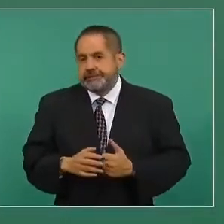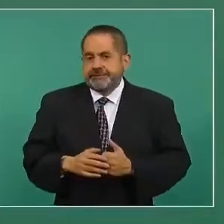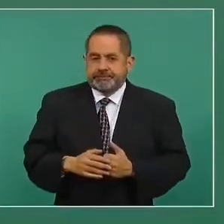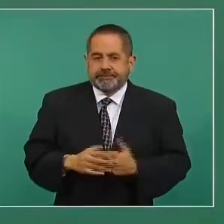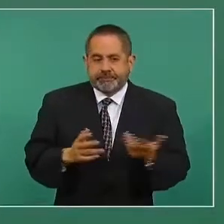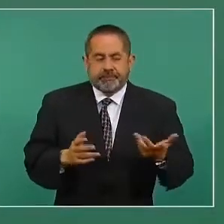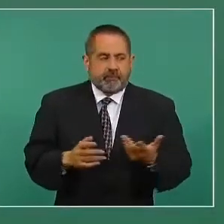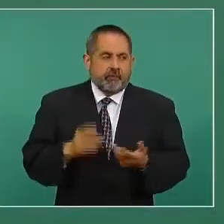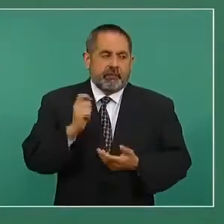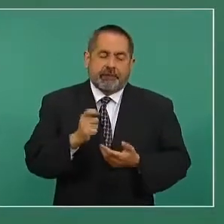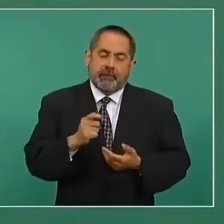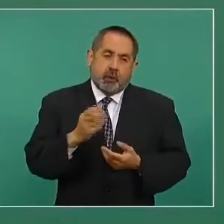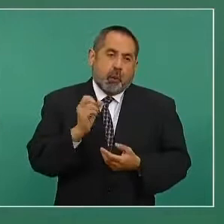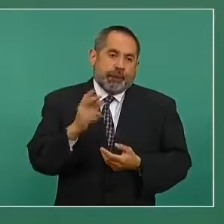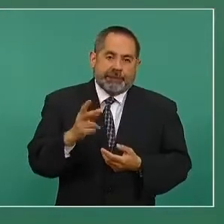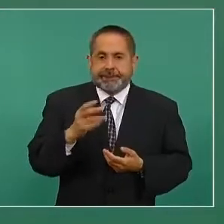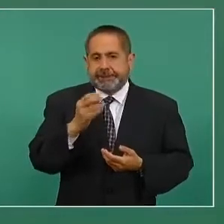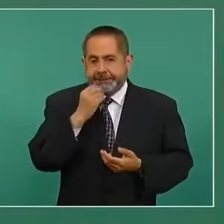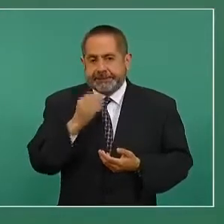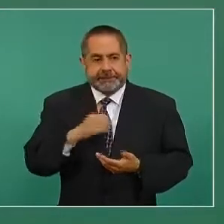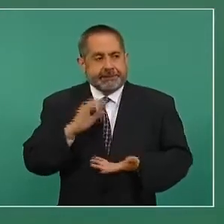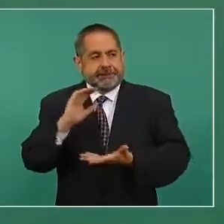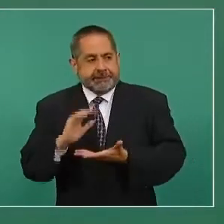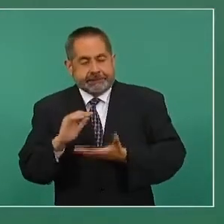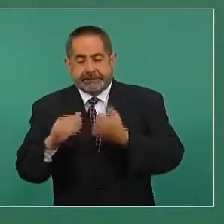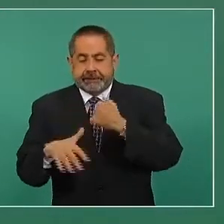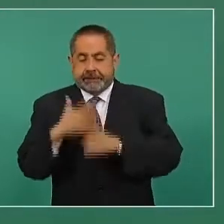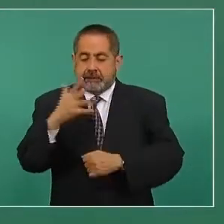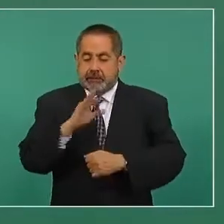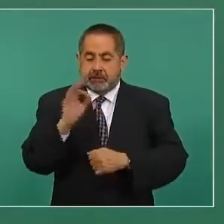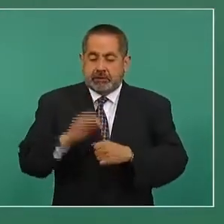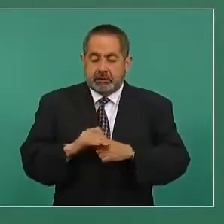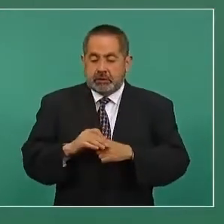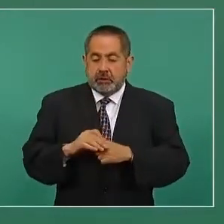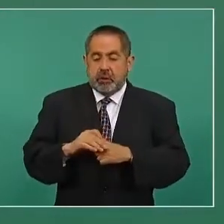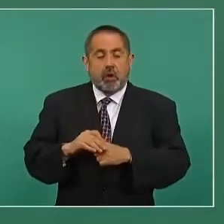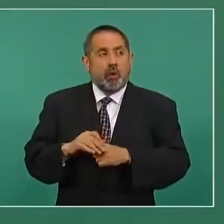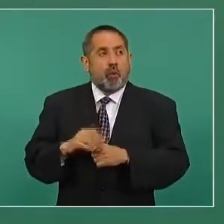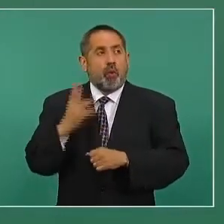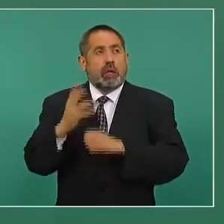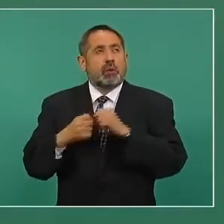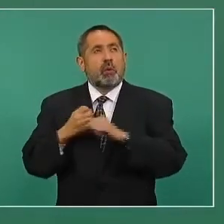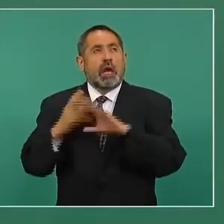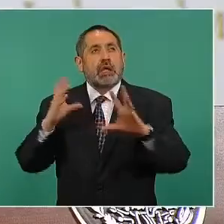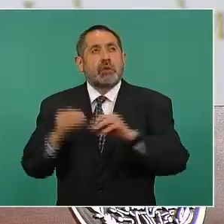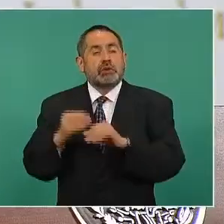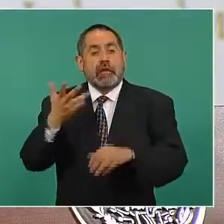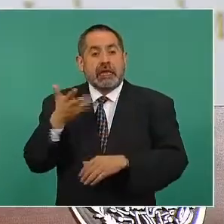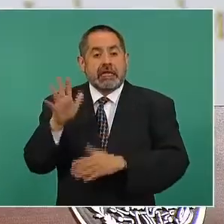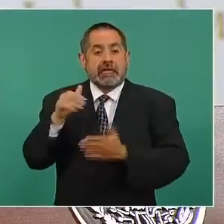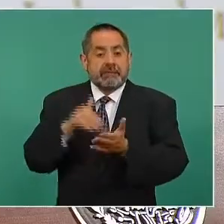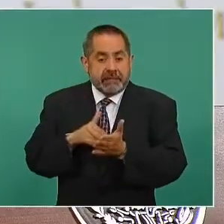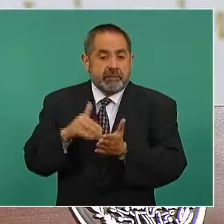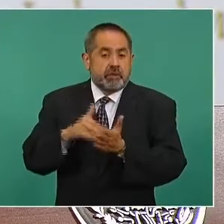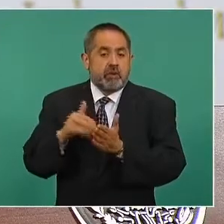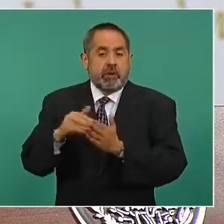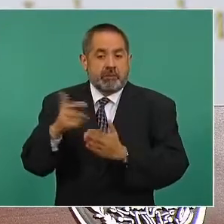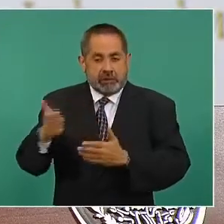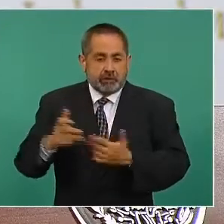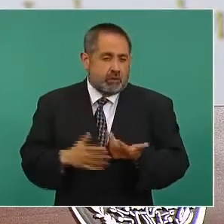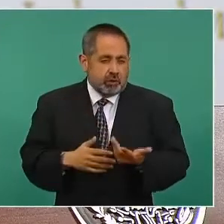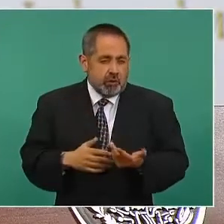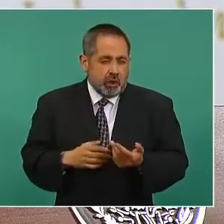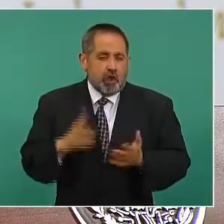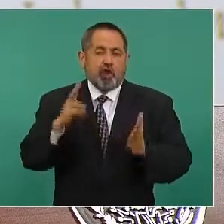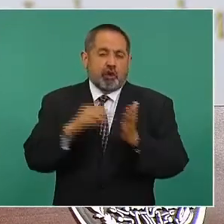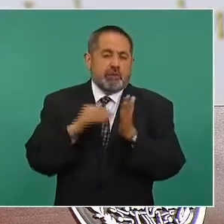que nos va a significar ahorrarnos en 4 años 10,000 millones de pesos, 2,000